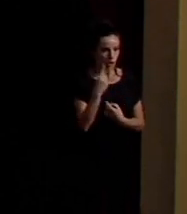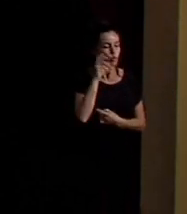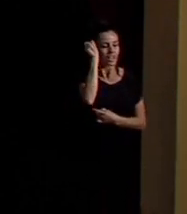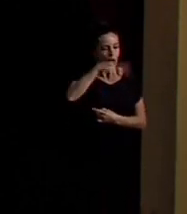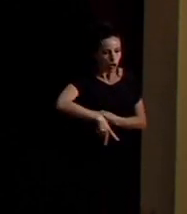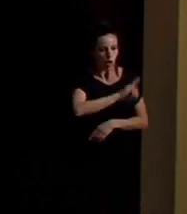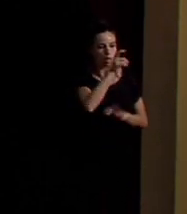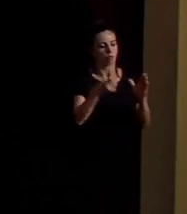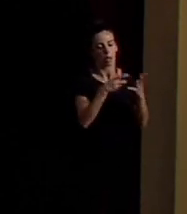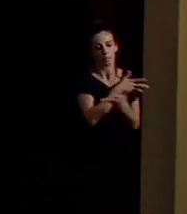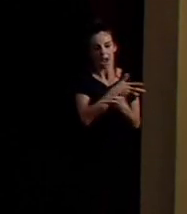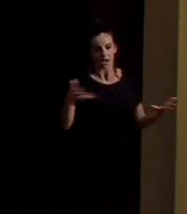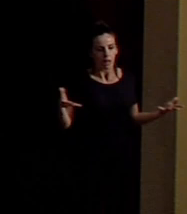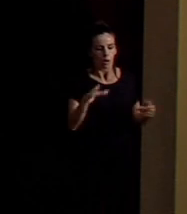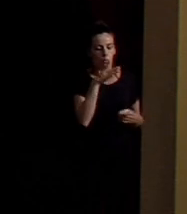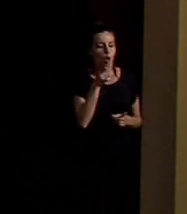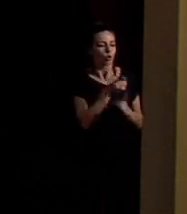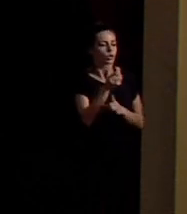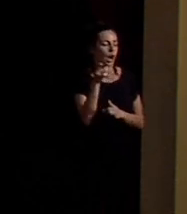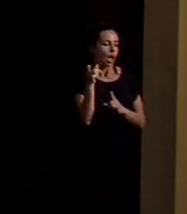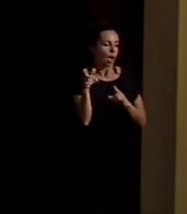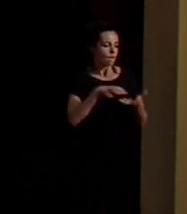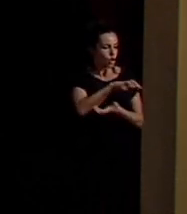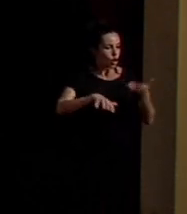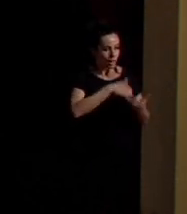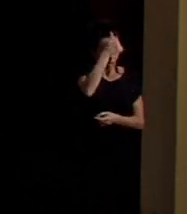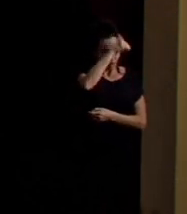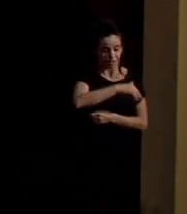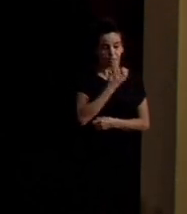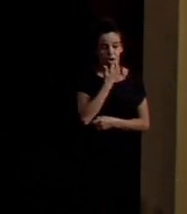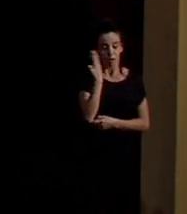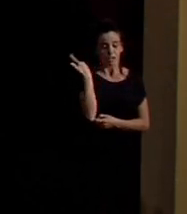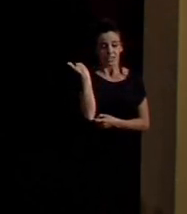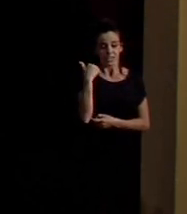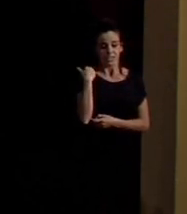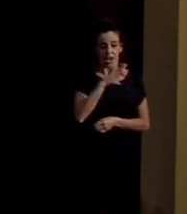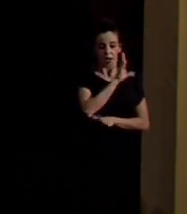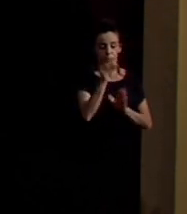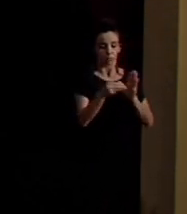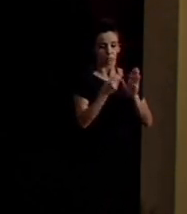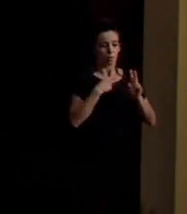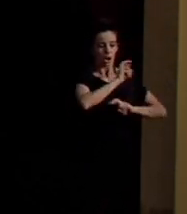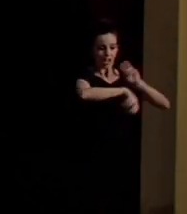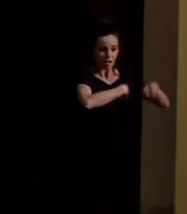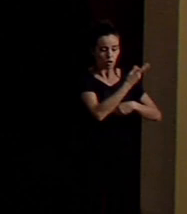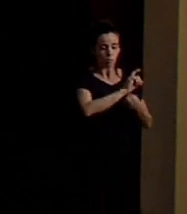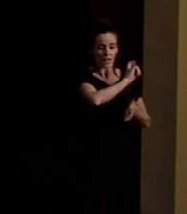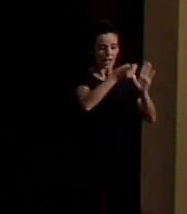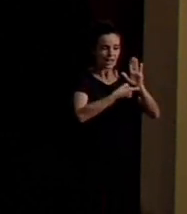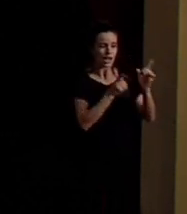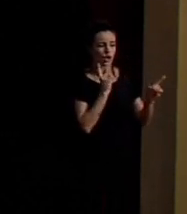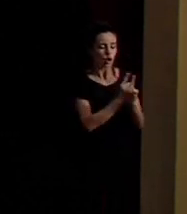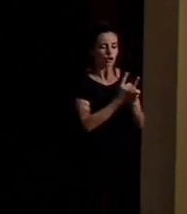mucho más amplio de violencias machistas, tal como, por ejemplo, ya lo ha incorporado la reforma de la ley andaluza contra la violencia de